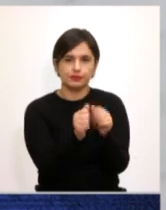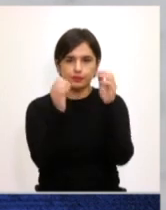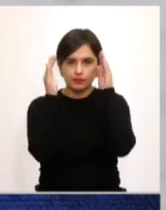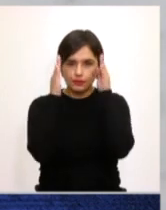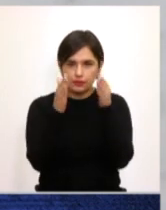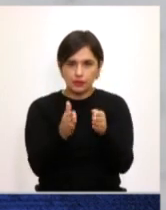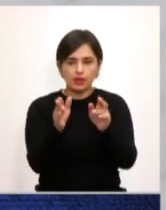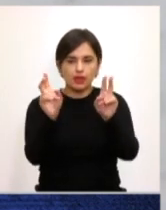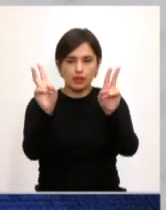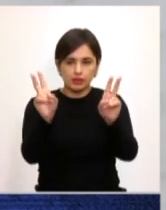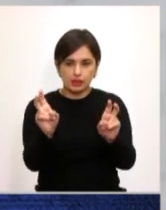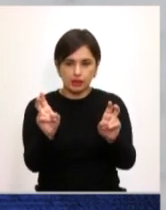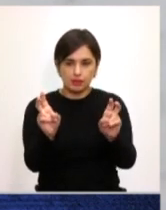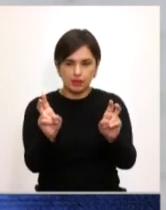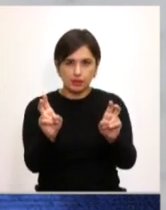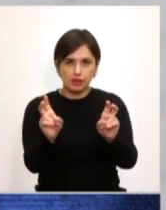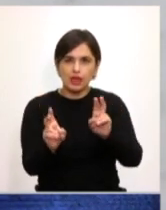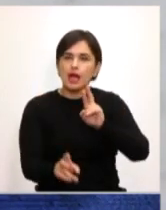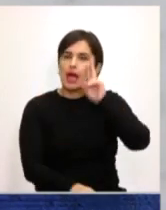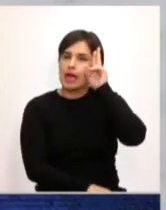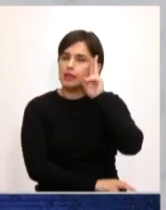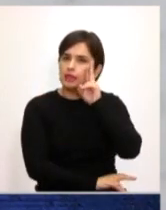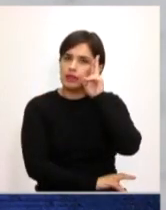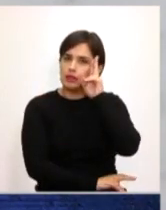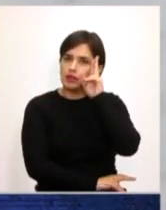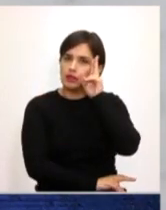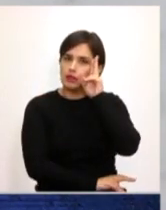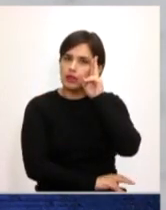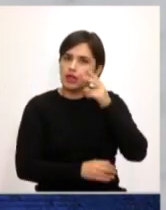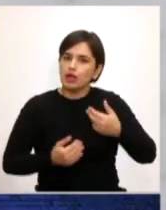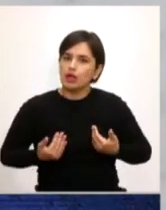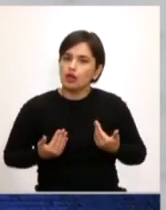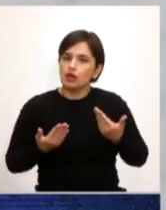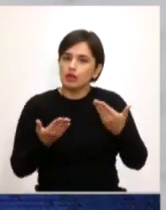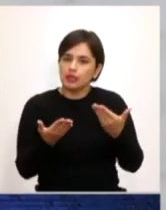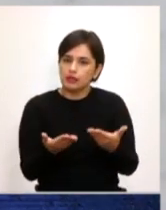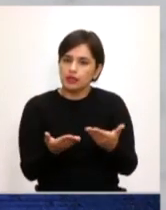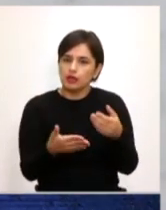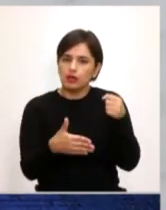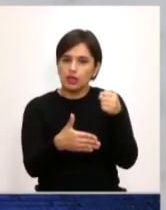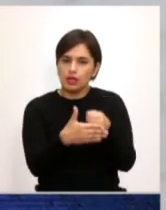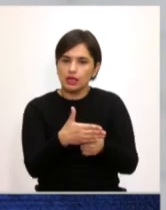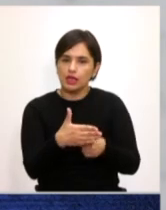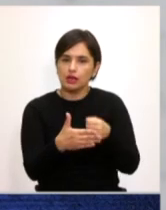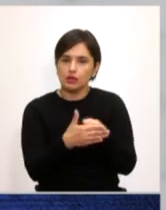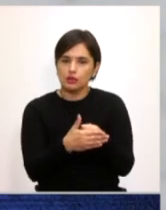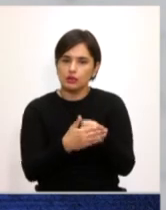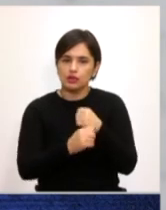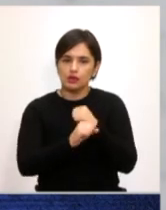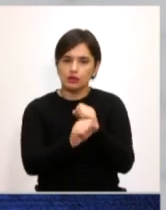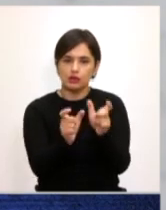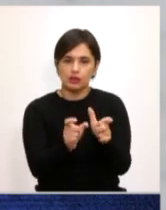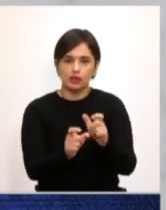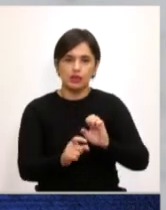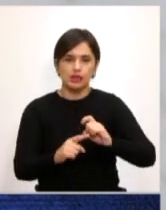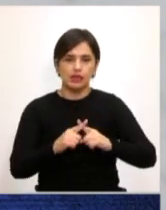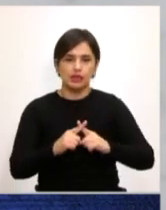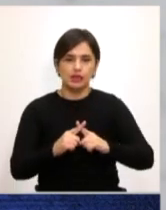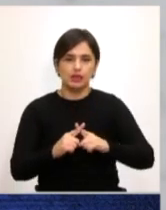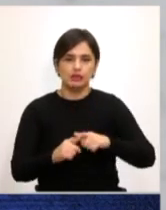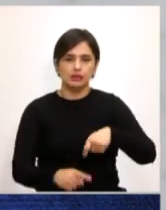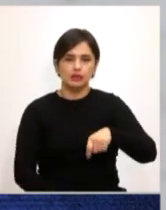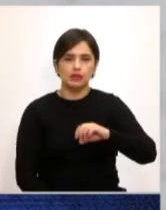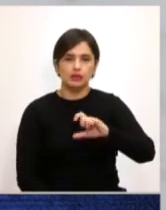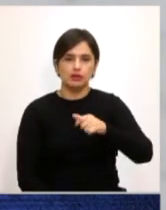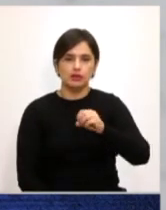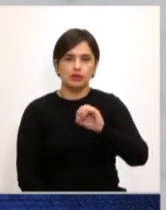tema, es justo recordar la dedicación que entregó en su lucha contra el cáncer la ex senadora Carolina Goiz.